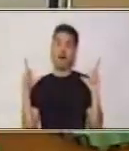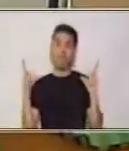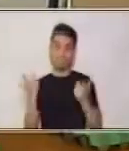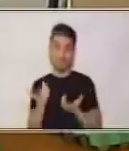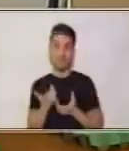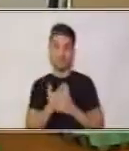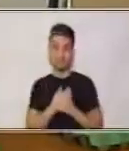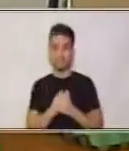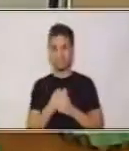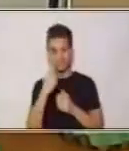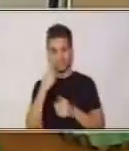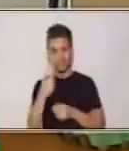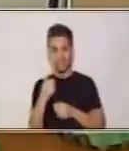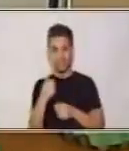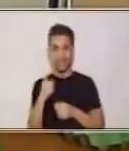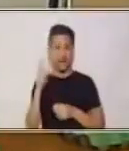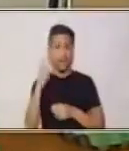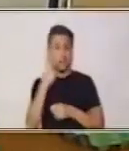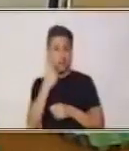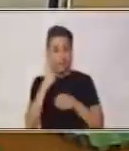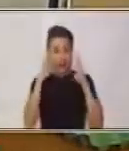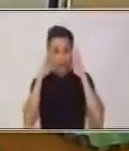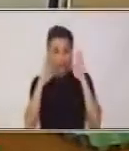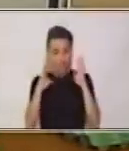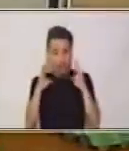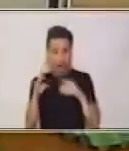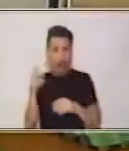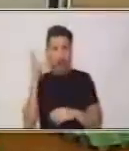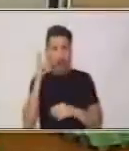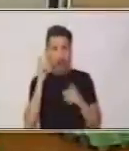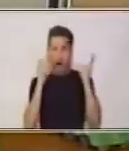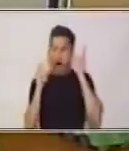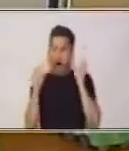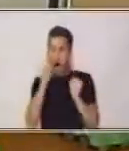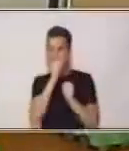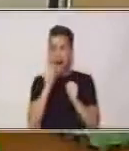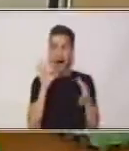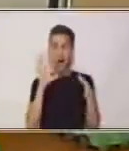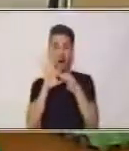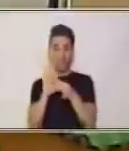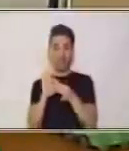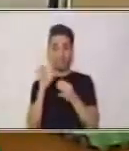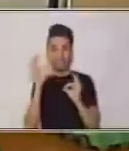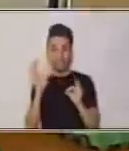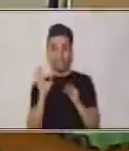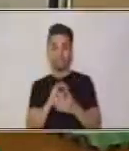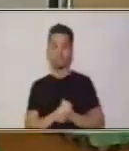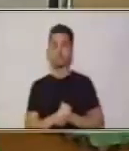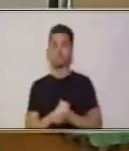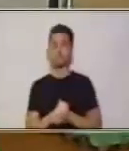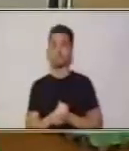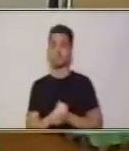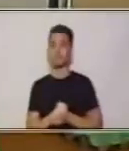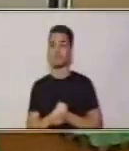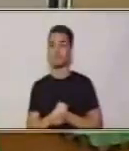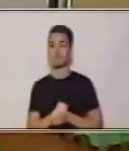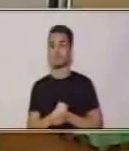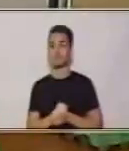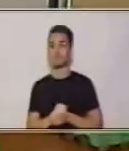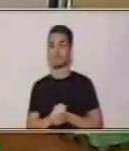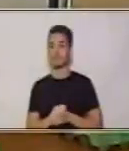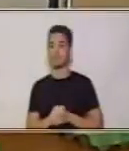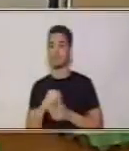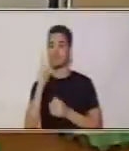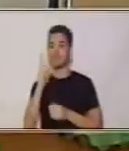Muy bien. Entonces tenemos que escuchar para irla cantando e ir haciendo las expresiones. ¿Están listos? Muy bien.